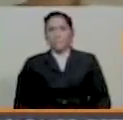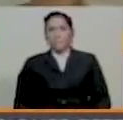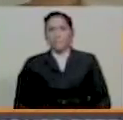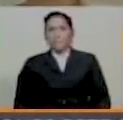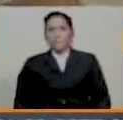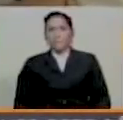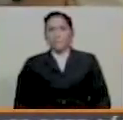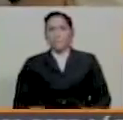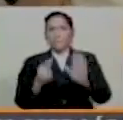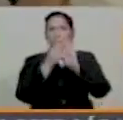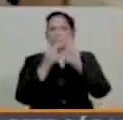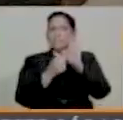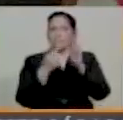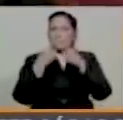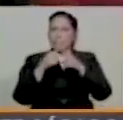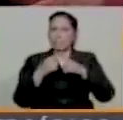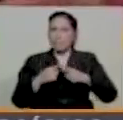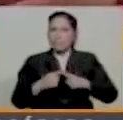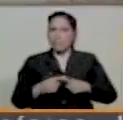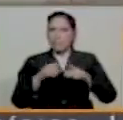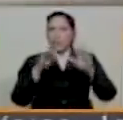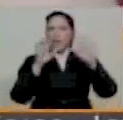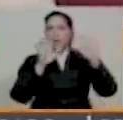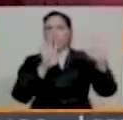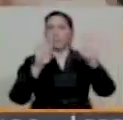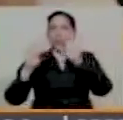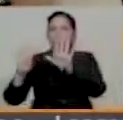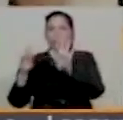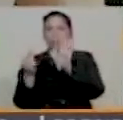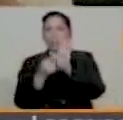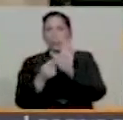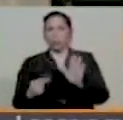Promedio académico de 19 puntos.